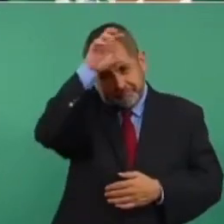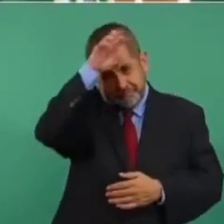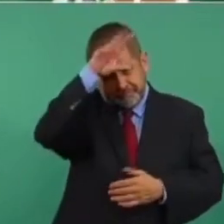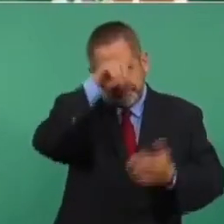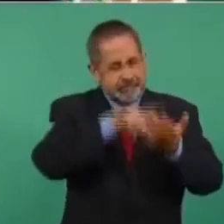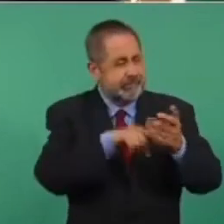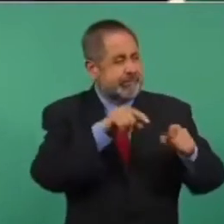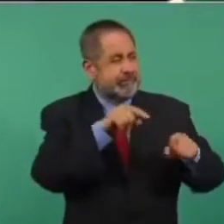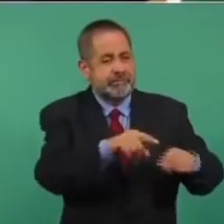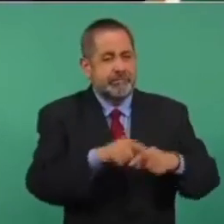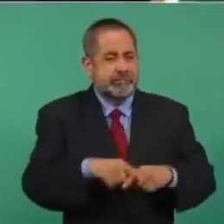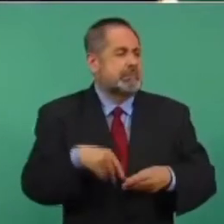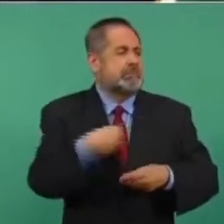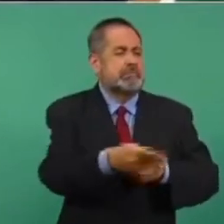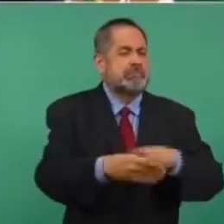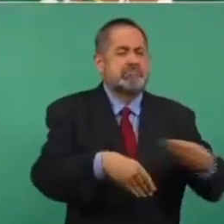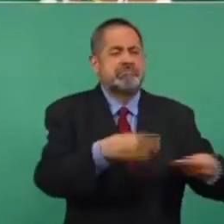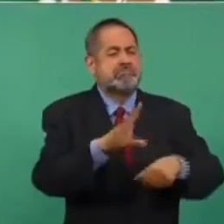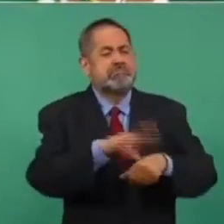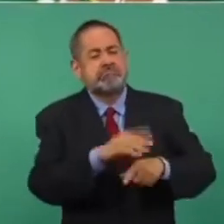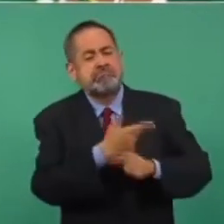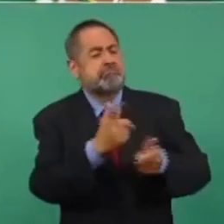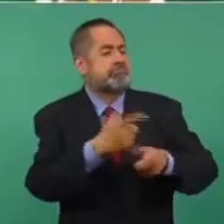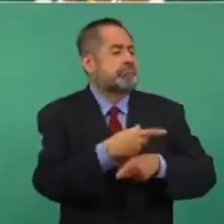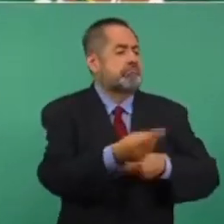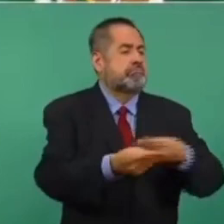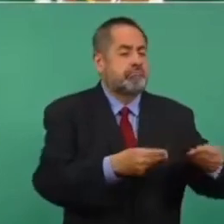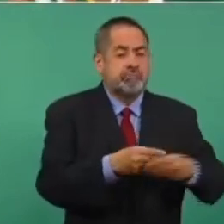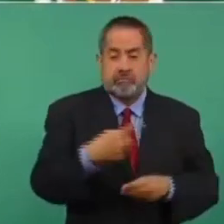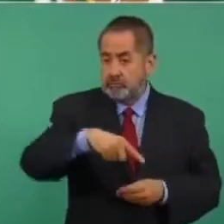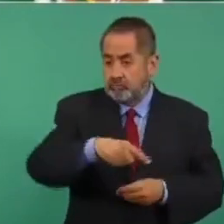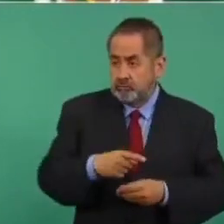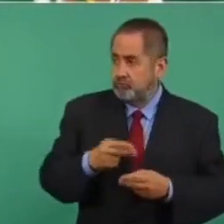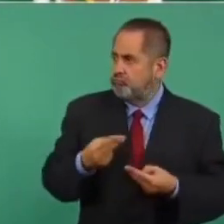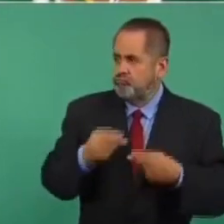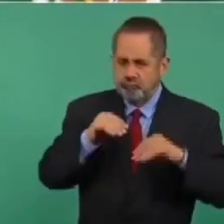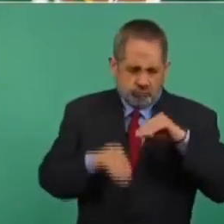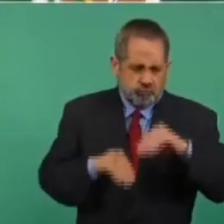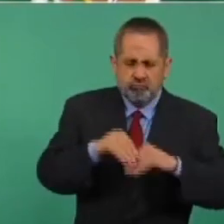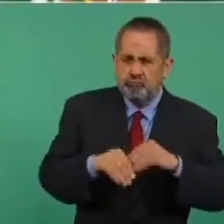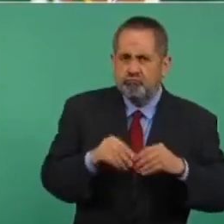Las entregaron a diestra y siniestra, no invierten. Pues imaginen,